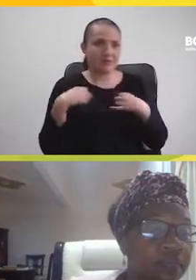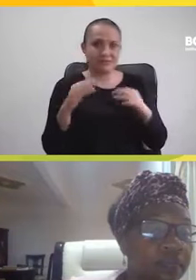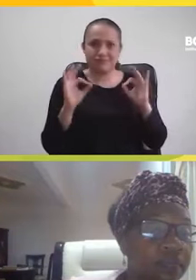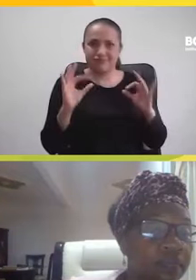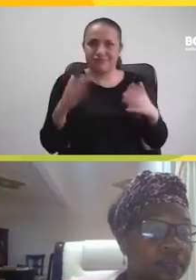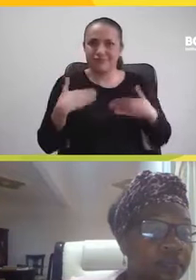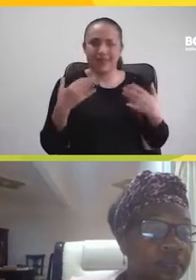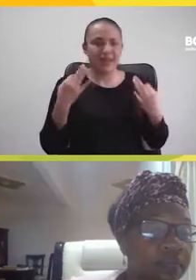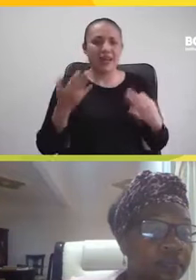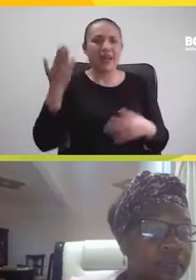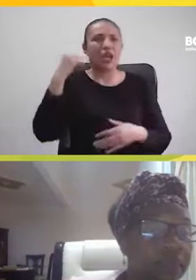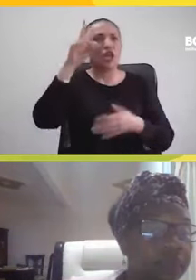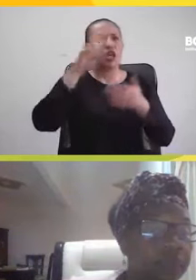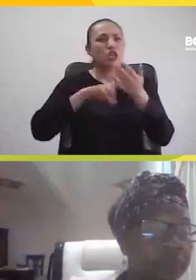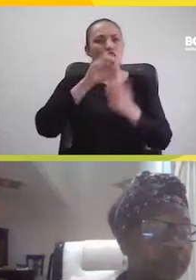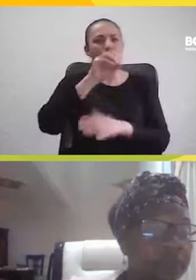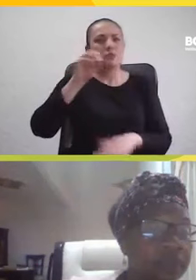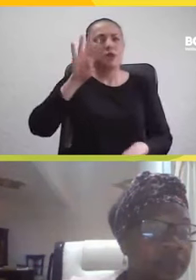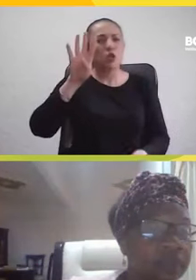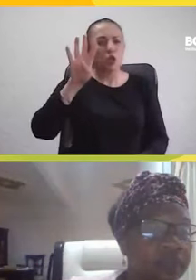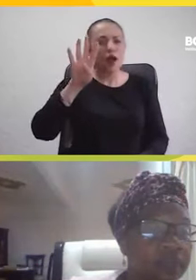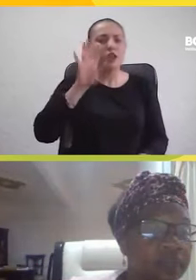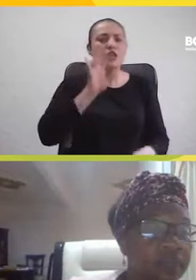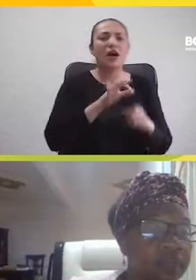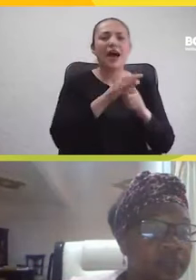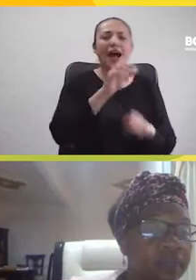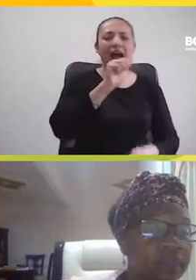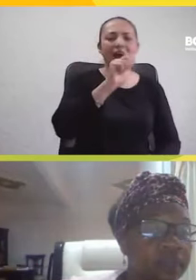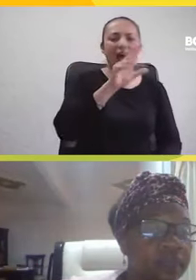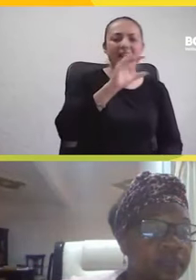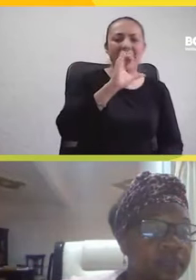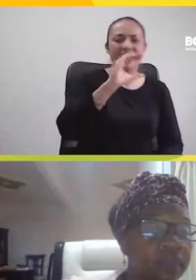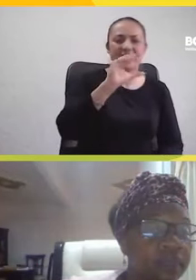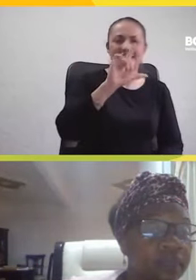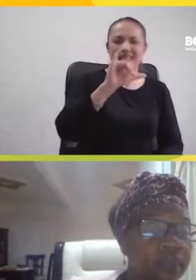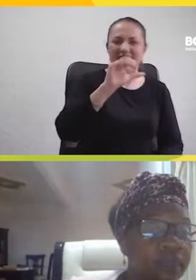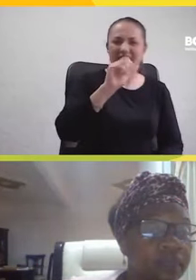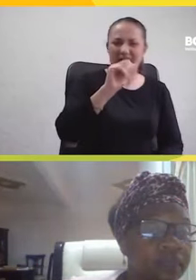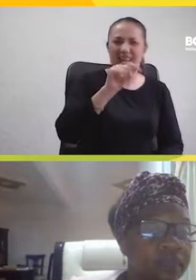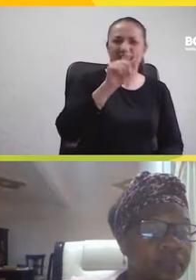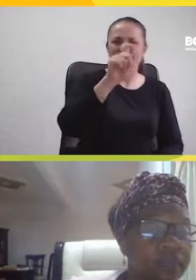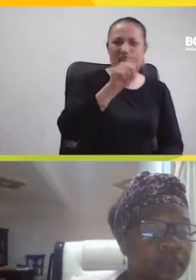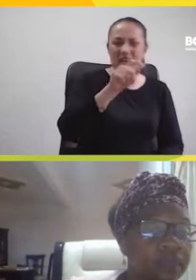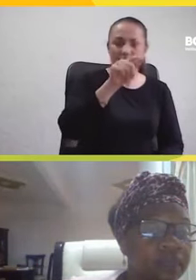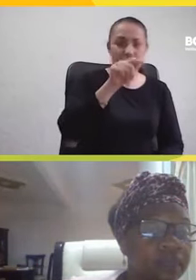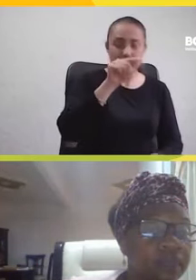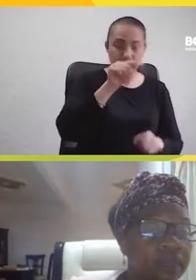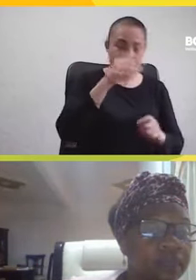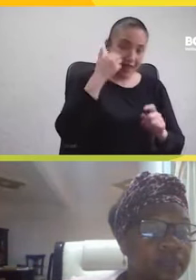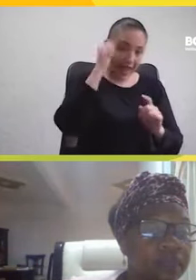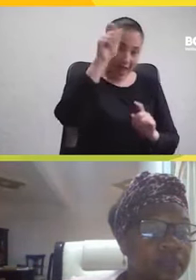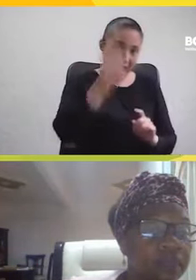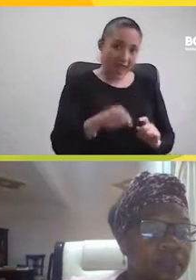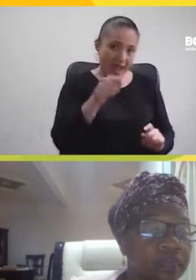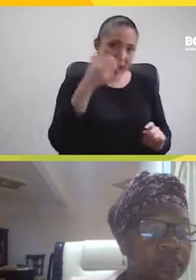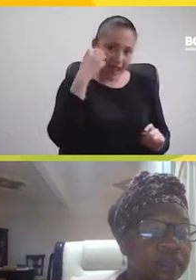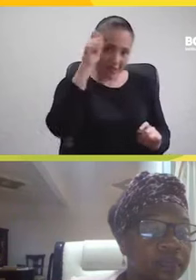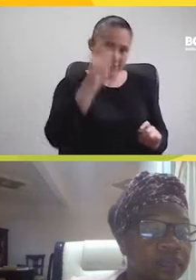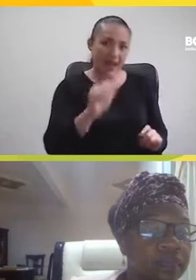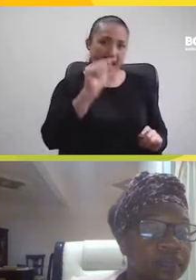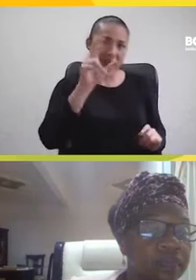2004, Araceli Morales, la chica Morales, una mujer que muy valiosa, muy querida